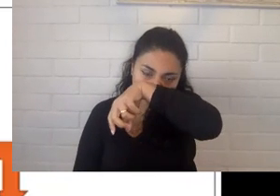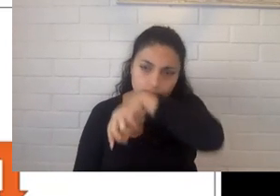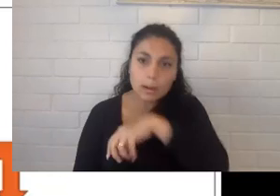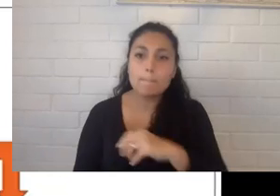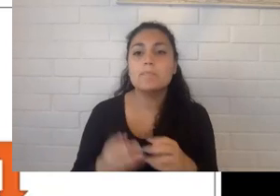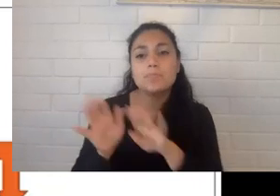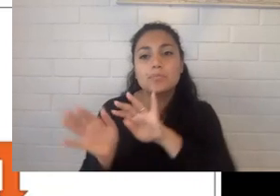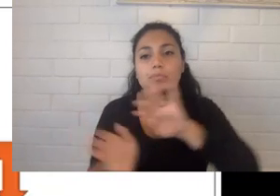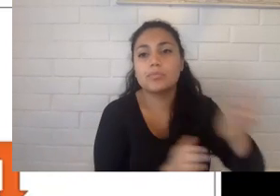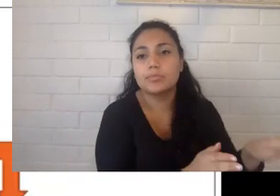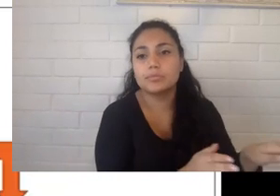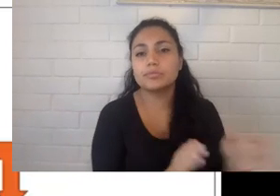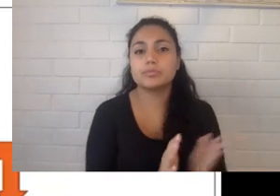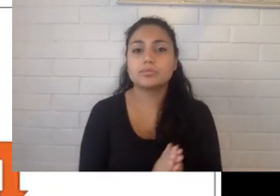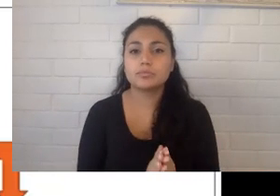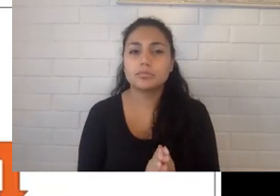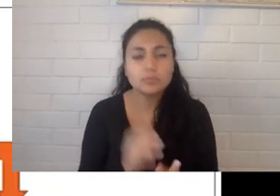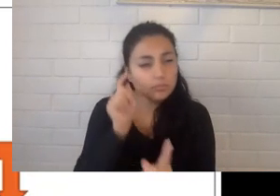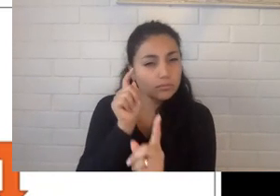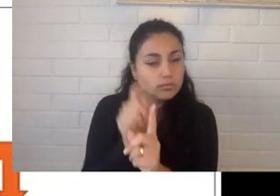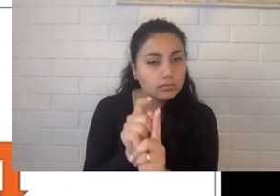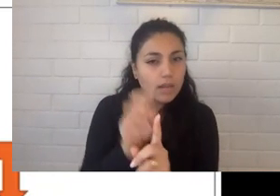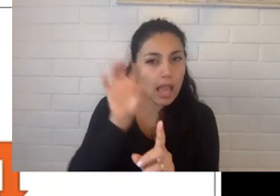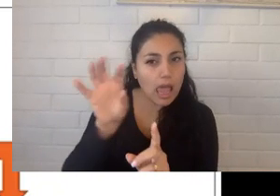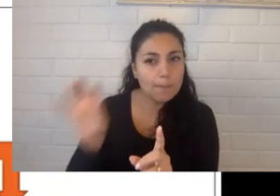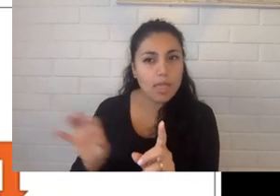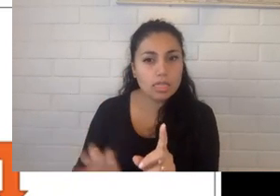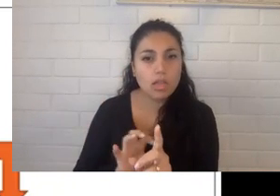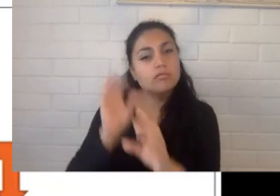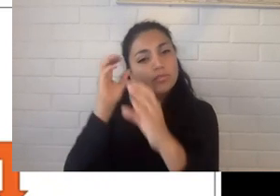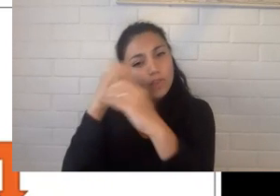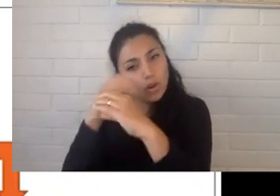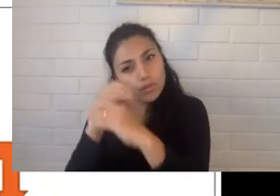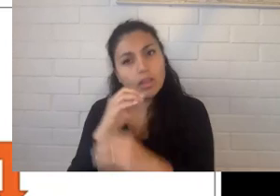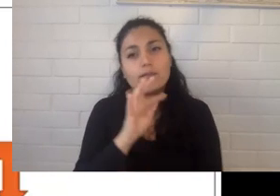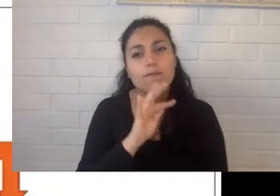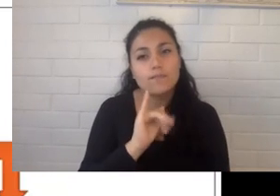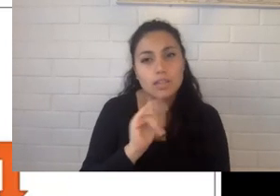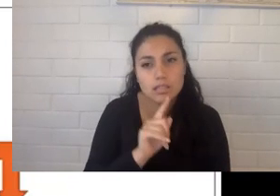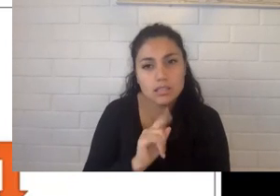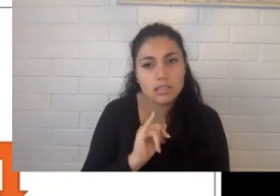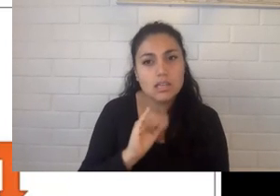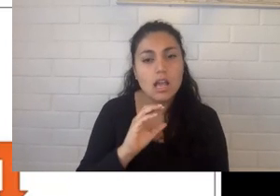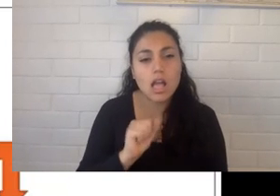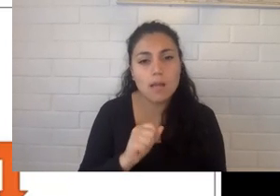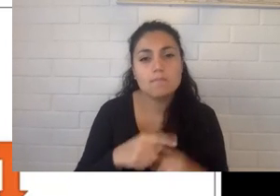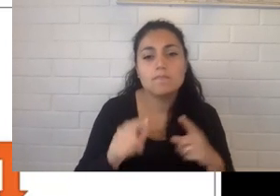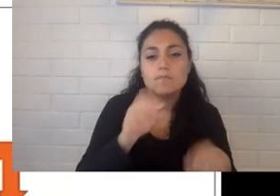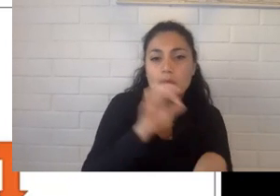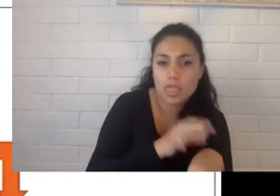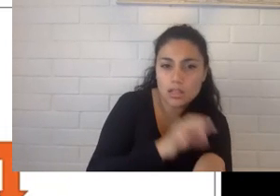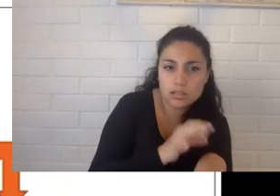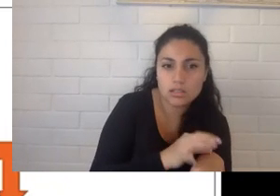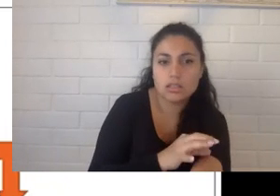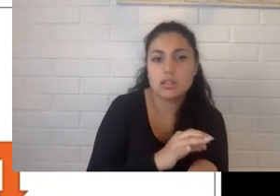otro lado, tenemos que específicamente vamos a saber ciertos elementos, como decía anteriormente, la biología, la física, la ingeniería, la medicina, y